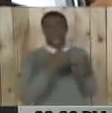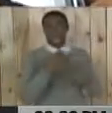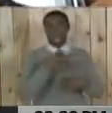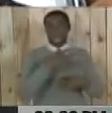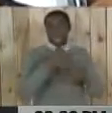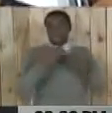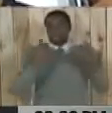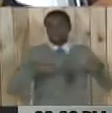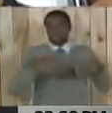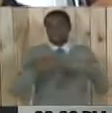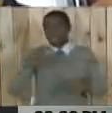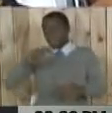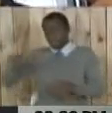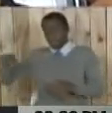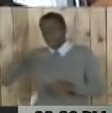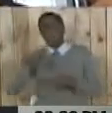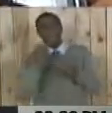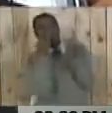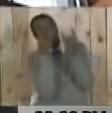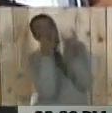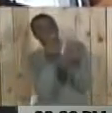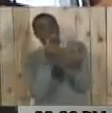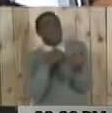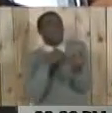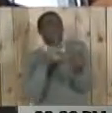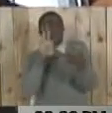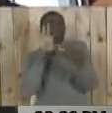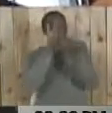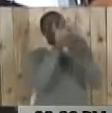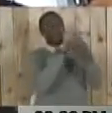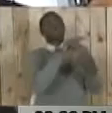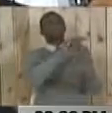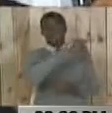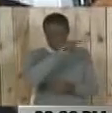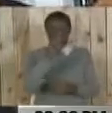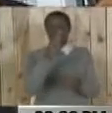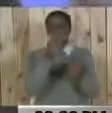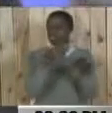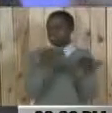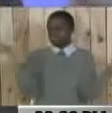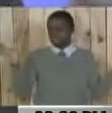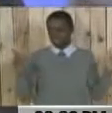venezolano ha demostrado una empatía muy puntual, van a estar acá disponibles.